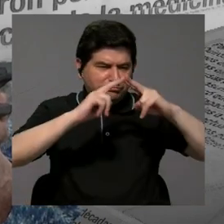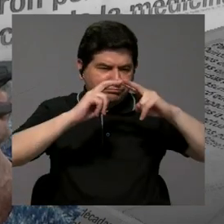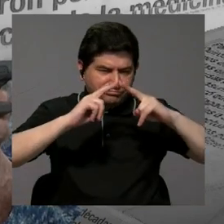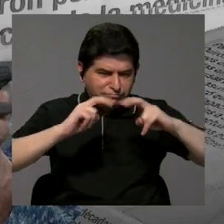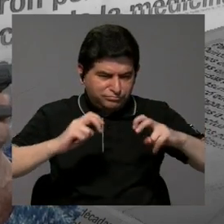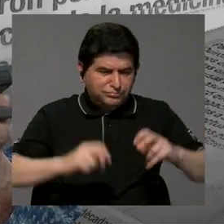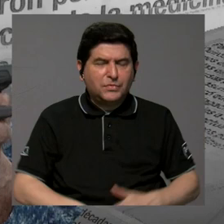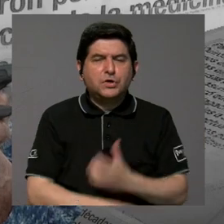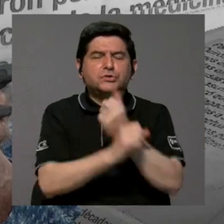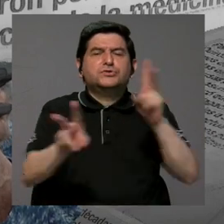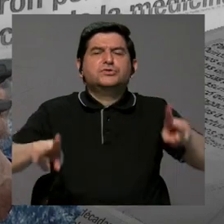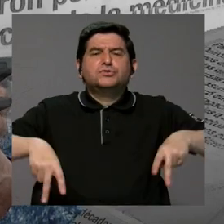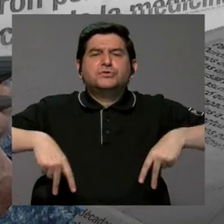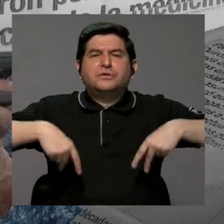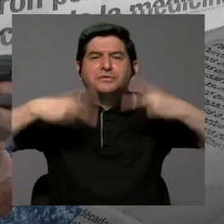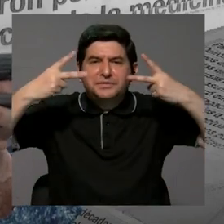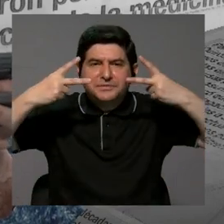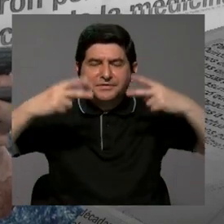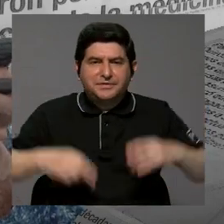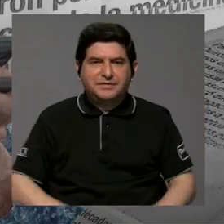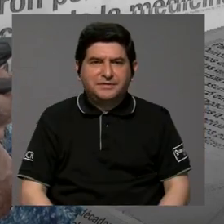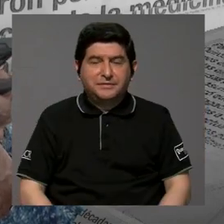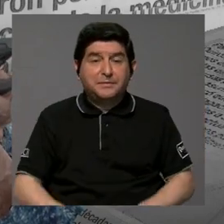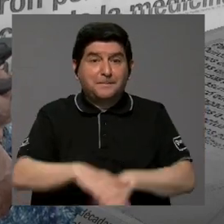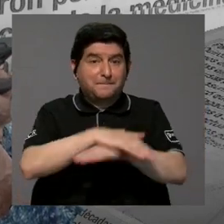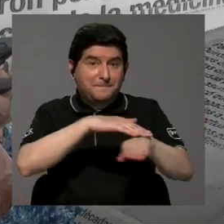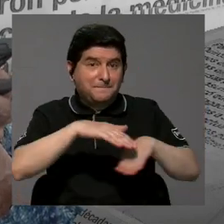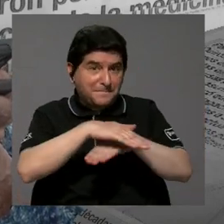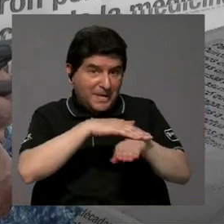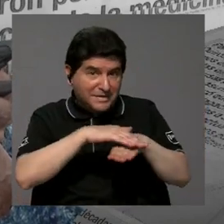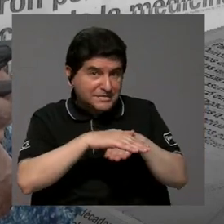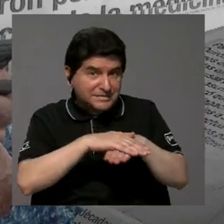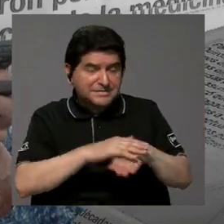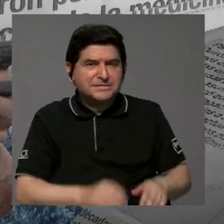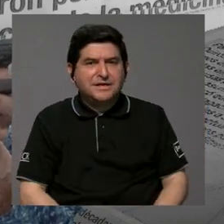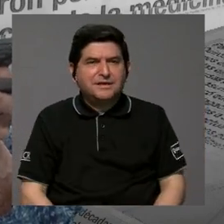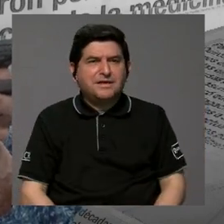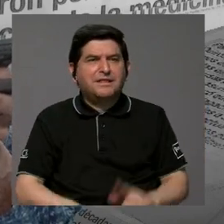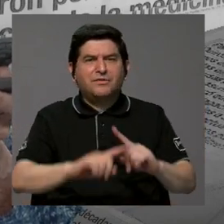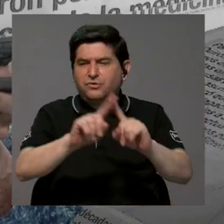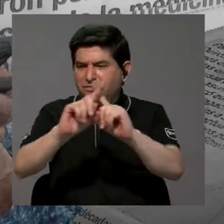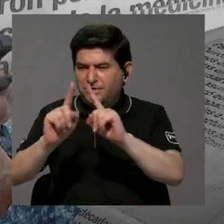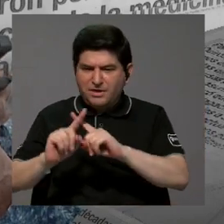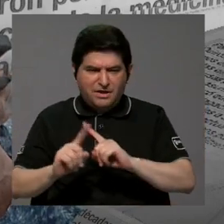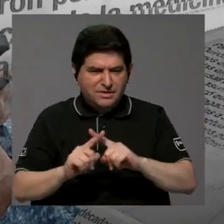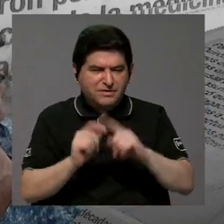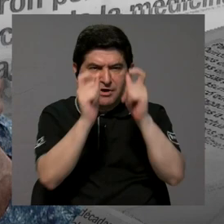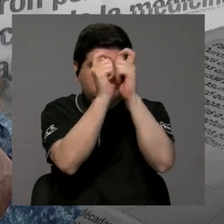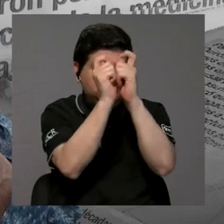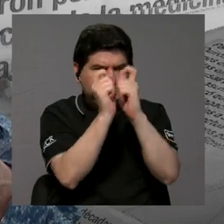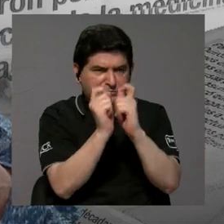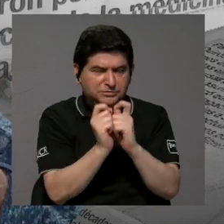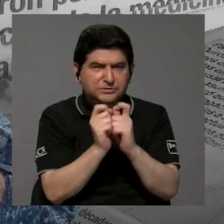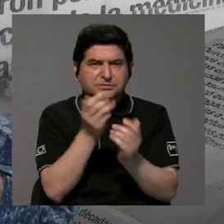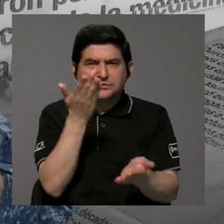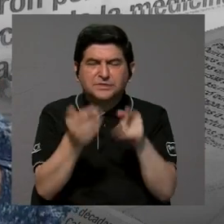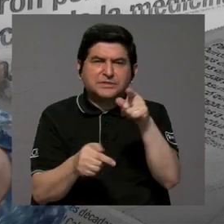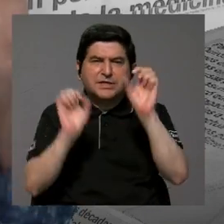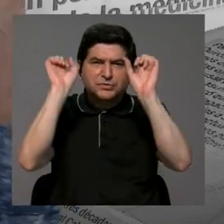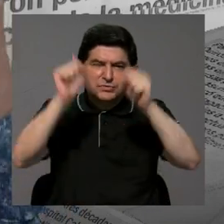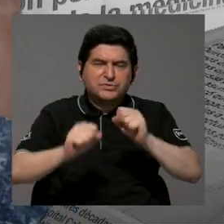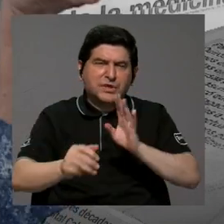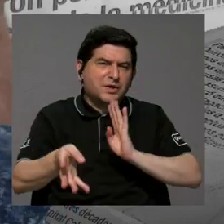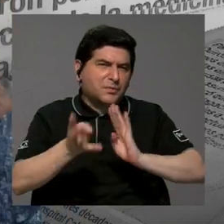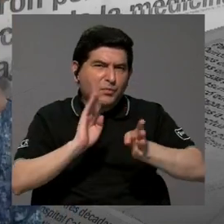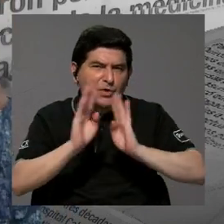el análisis de supervivencia y se basa en, bueno, da una serie de detalles. Tal vez si